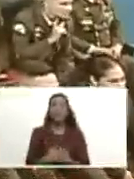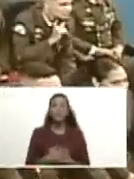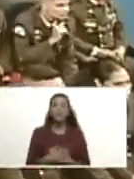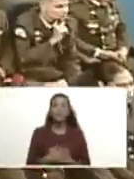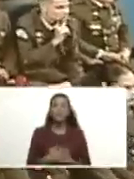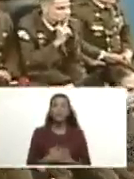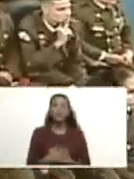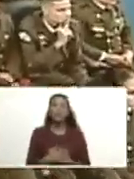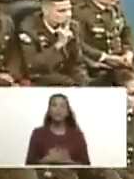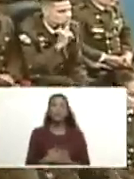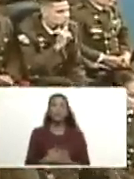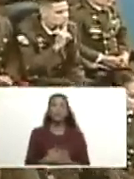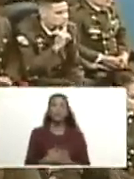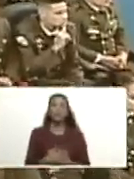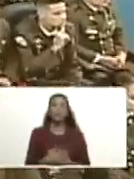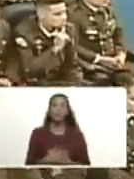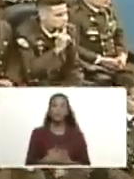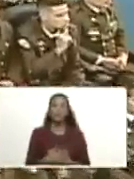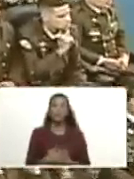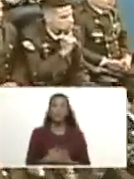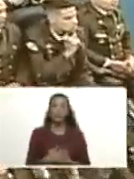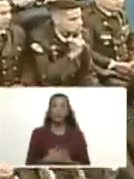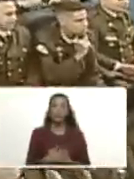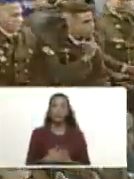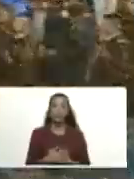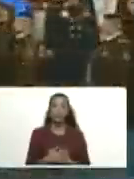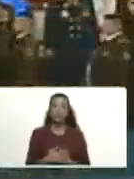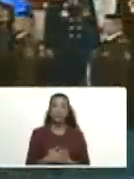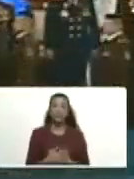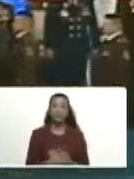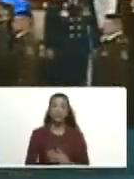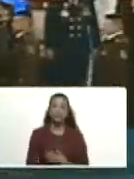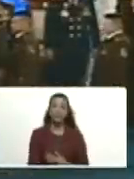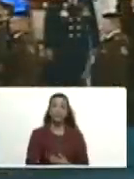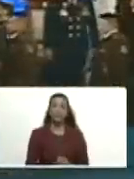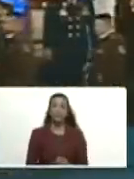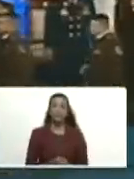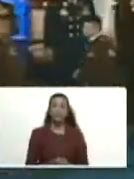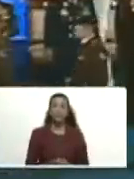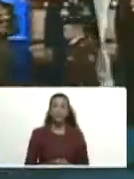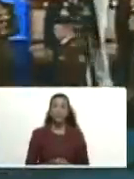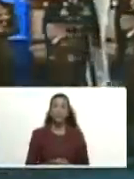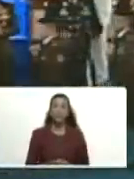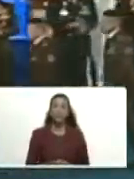la izquierda. De frente. ¡Mar!